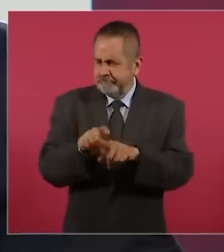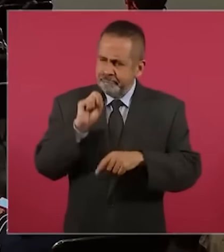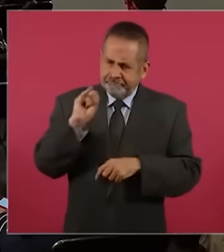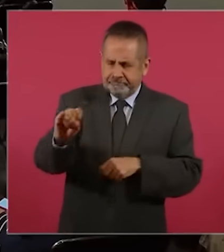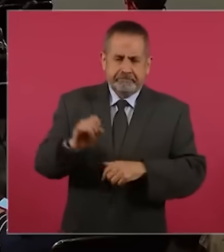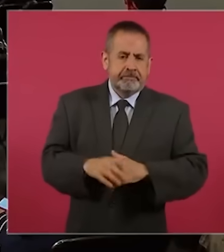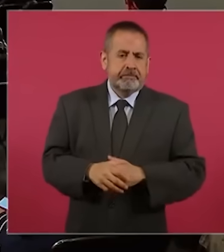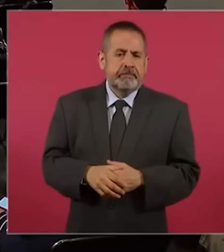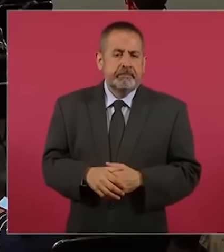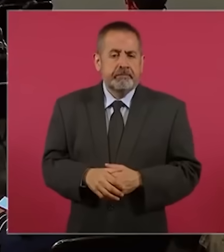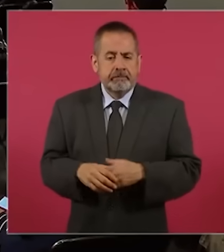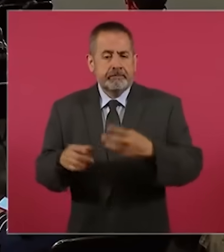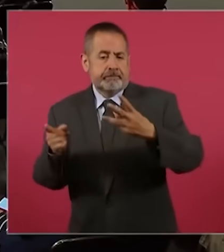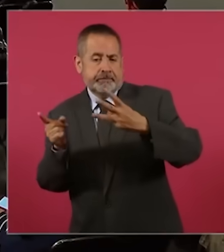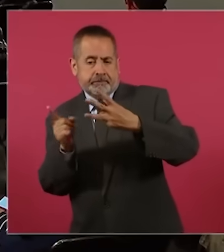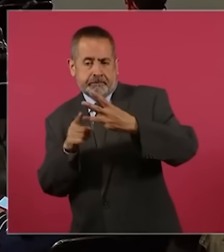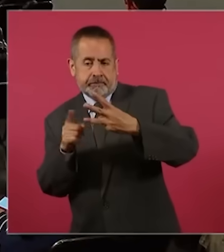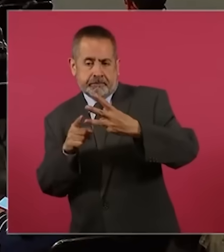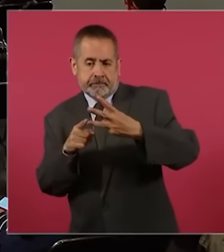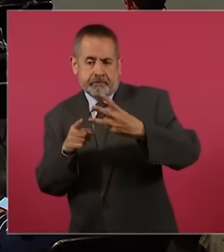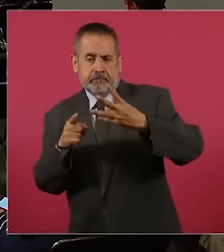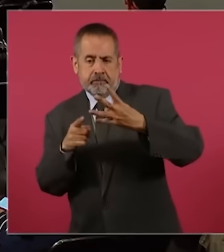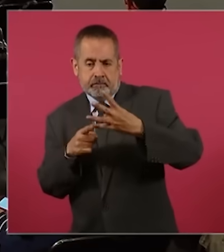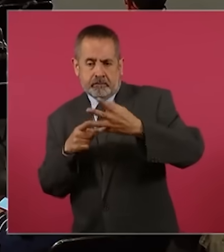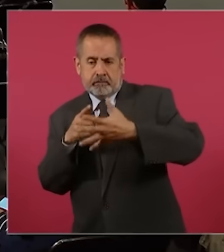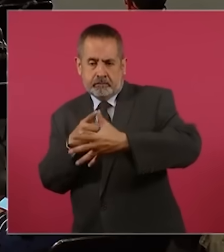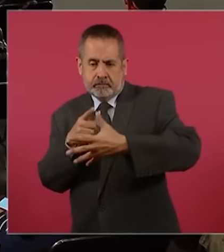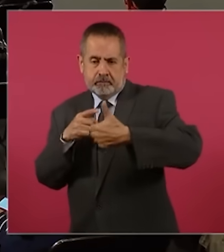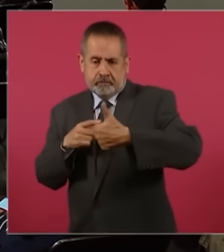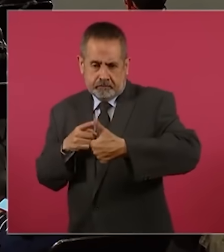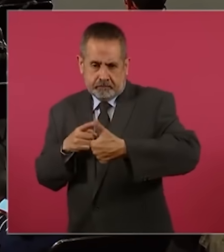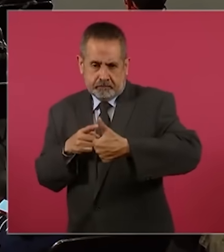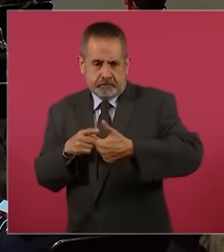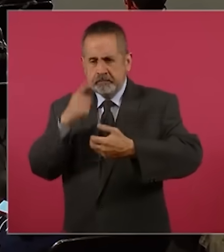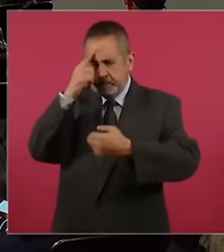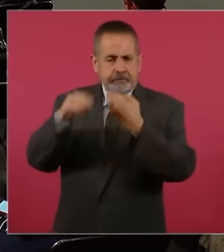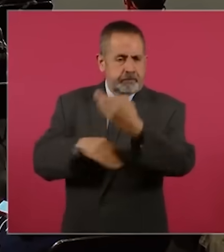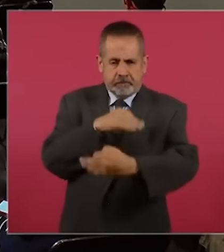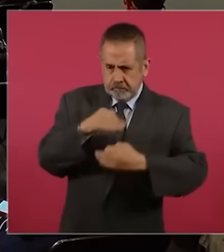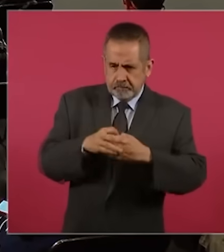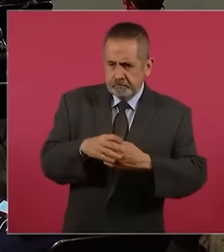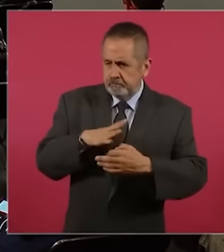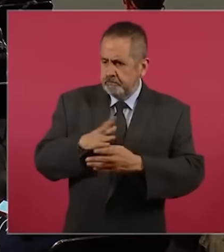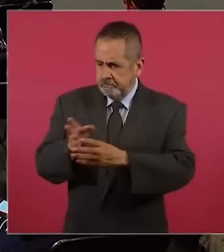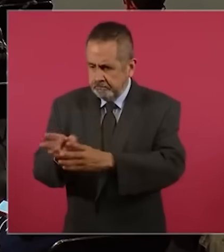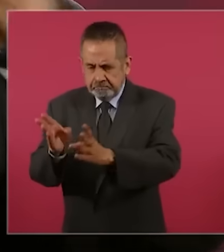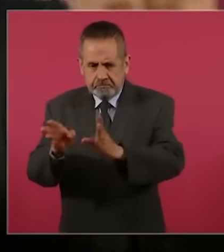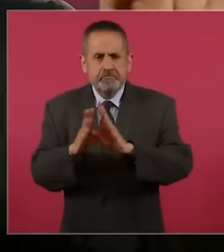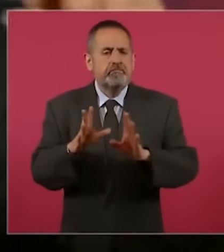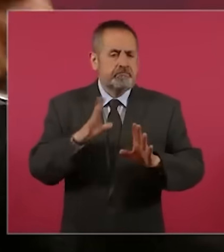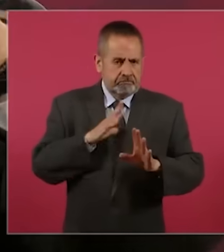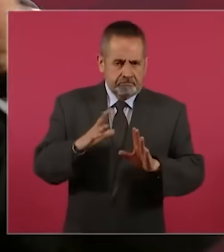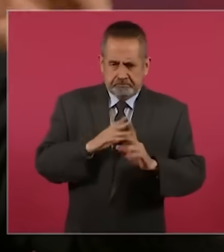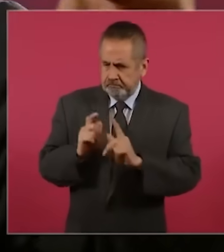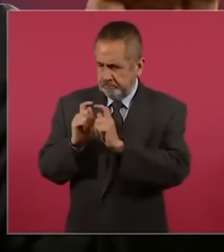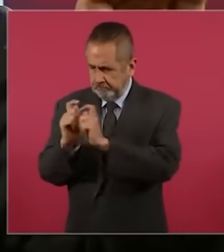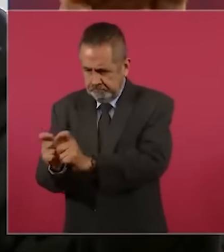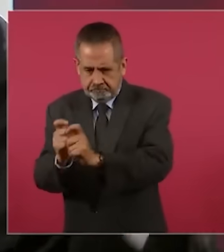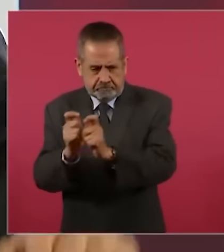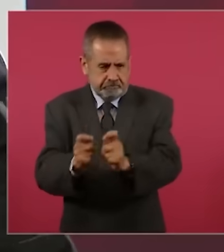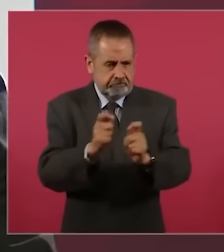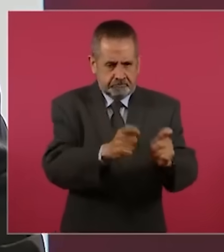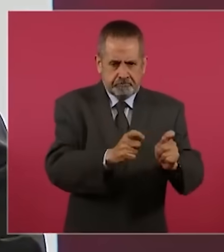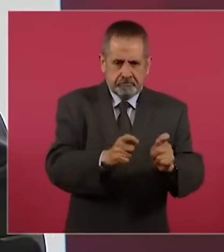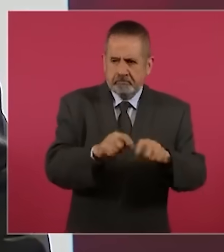Lo mismo para el tercero, cuarto, quinto, sexto lugar, para todos tienen